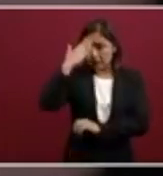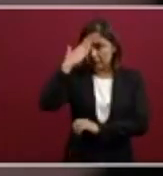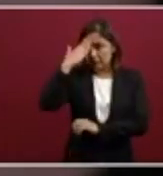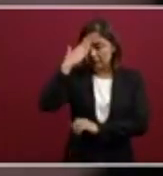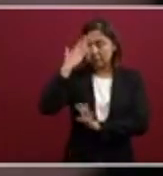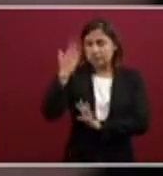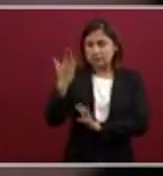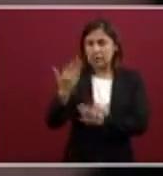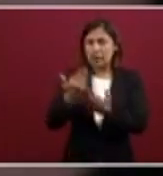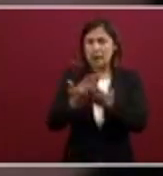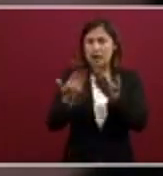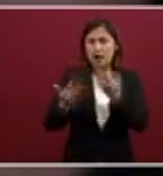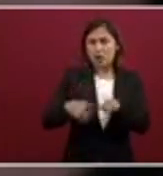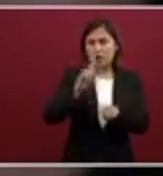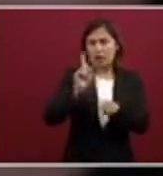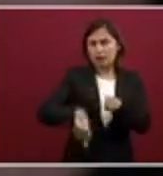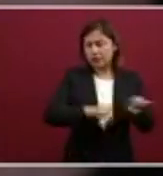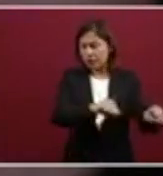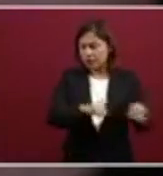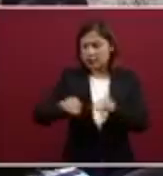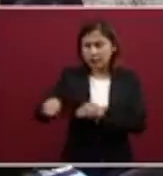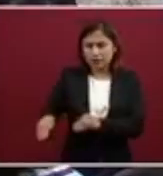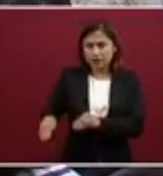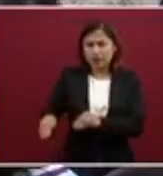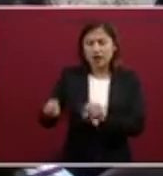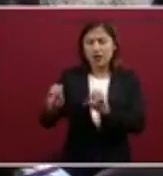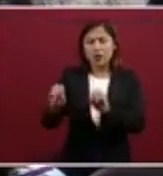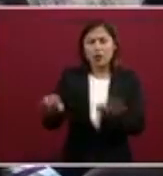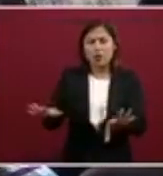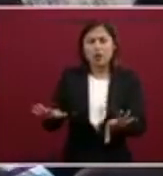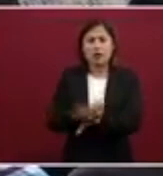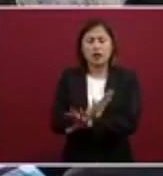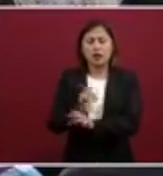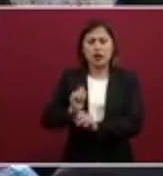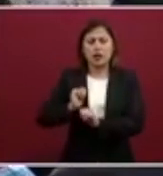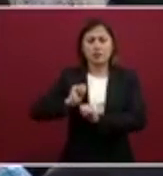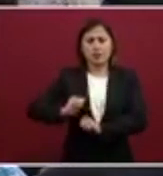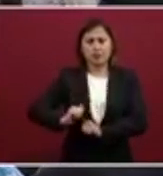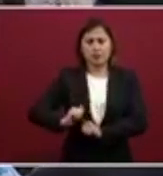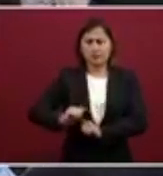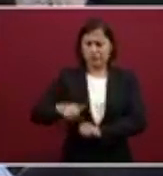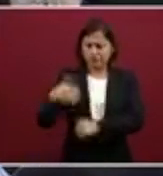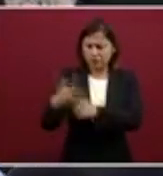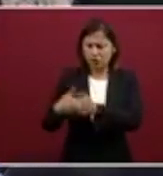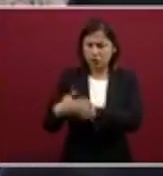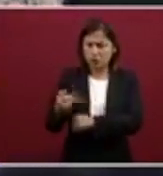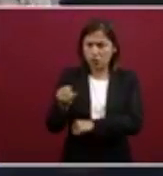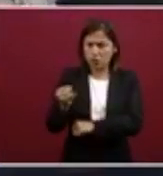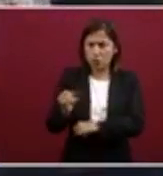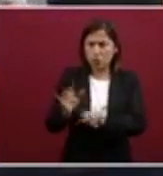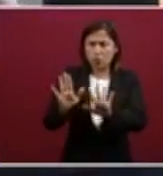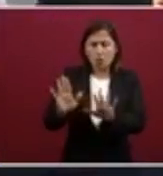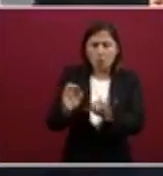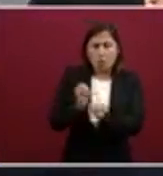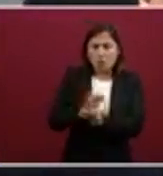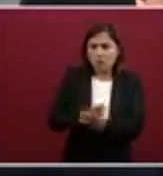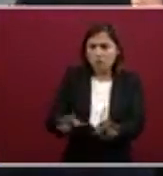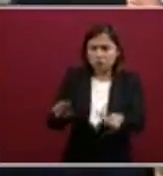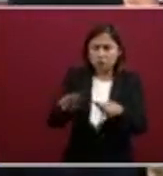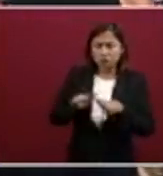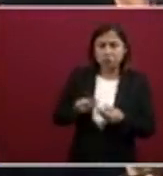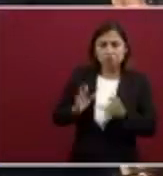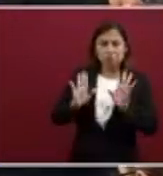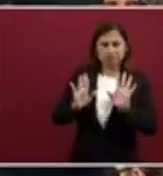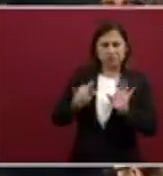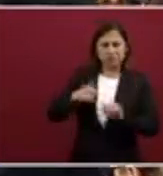o ratificados en su cargo, que se va a dar a conocer en junio esta información. La pregunta concreta es, ¿por